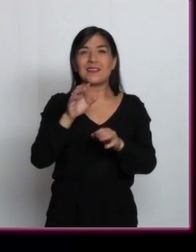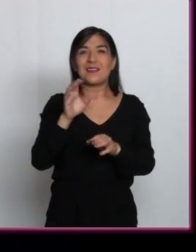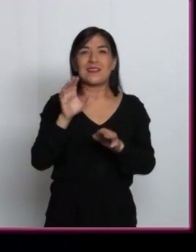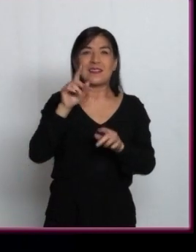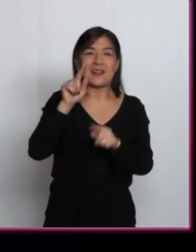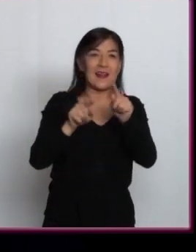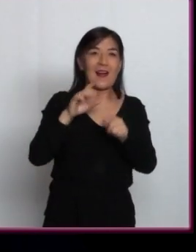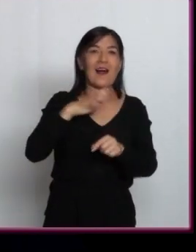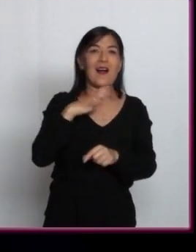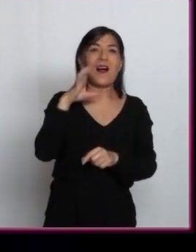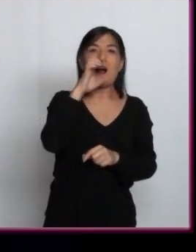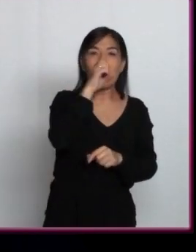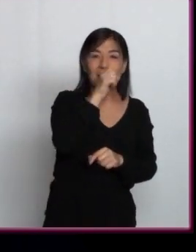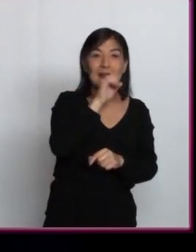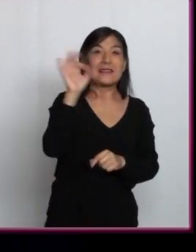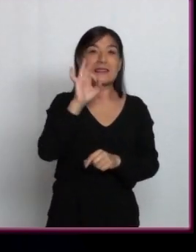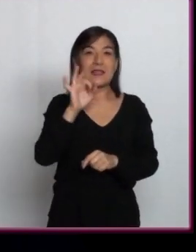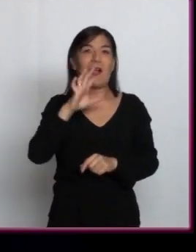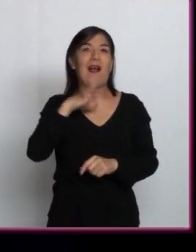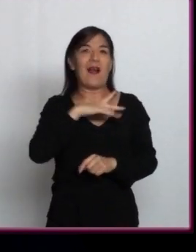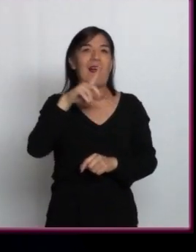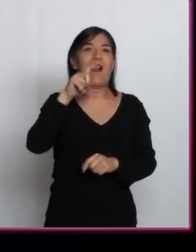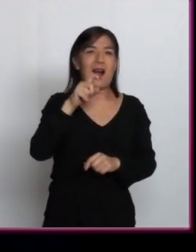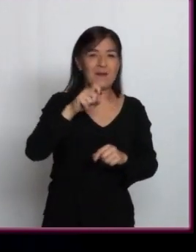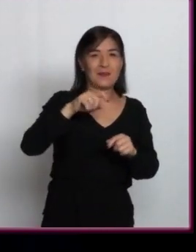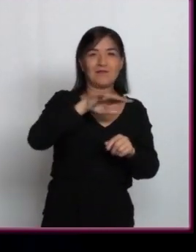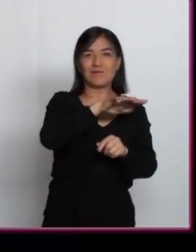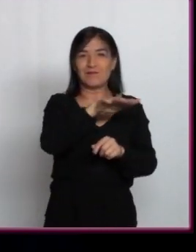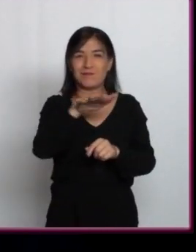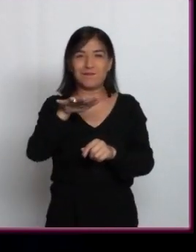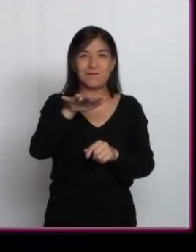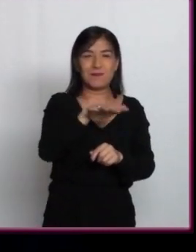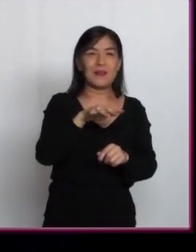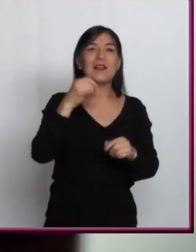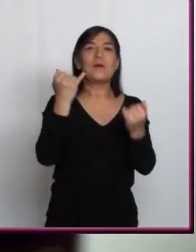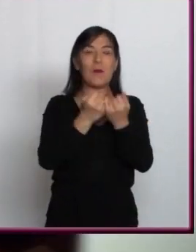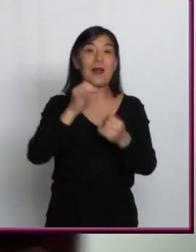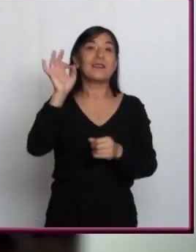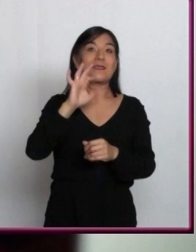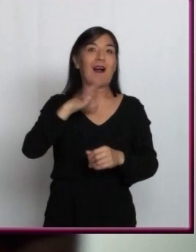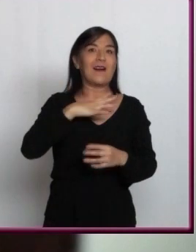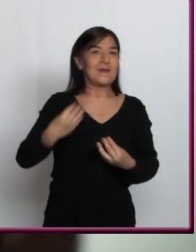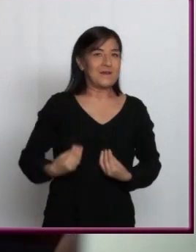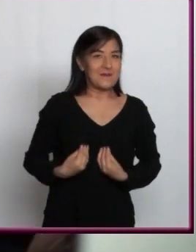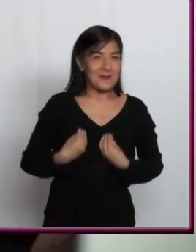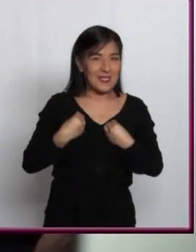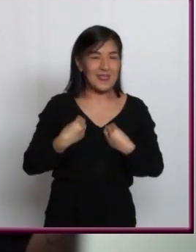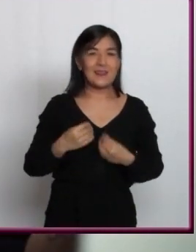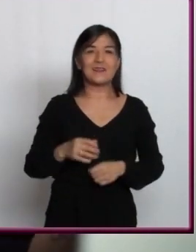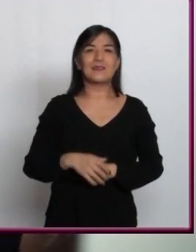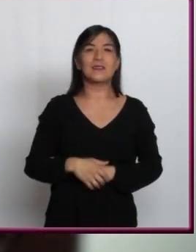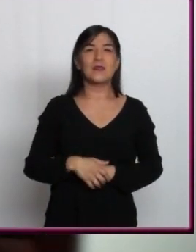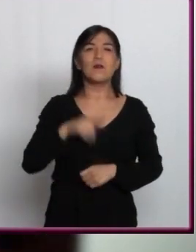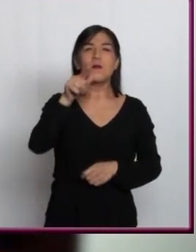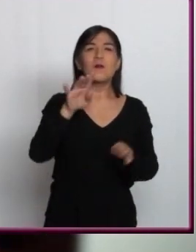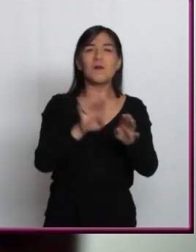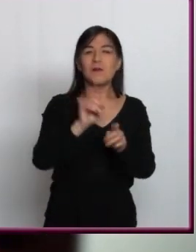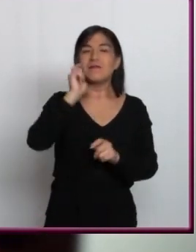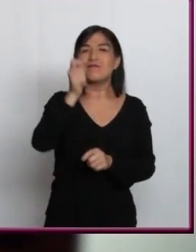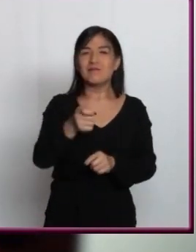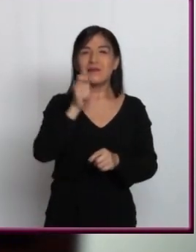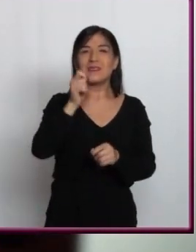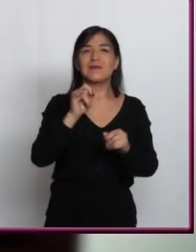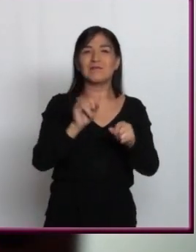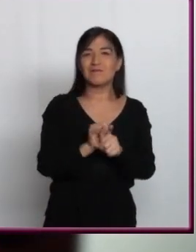que hay agua, que puede haber agua líquida y por lo mismo puede haber vida. ¿Cómo puedes describir la distancia que